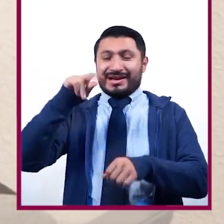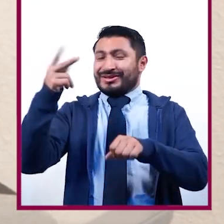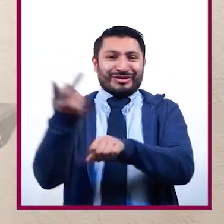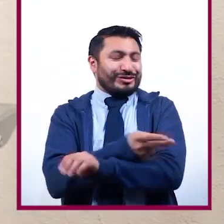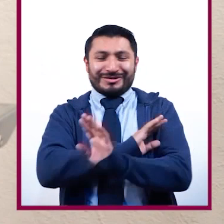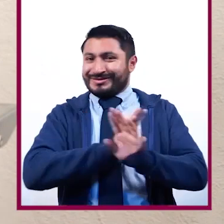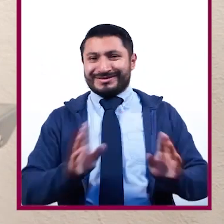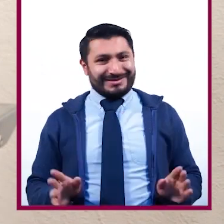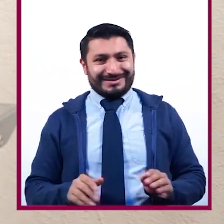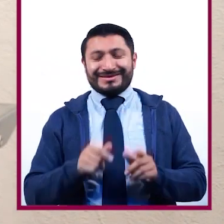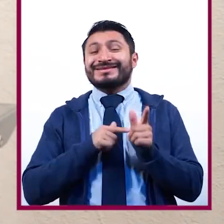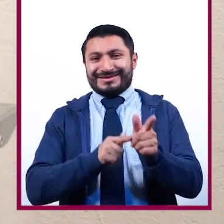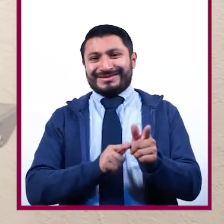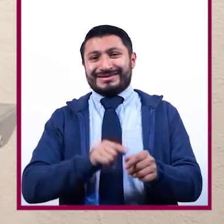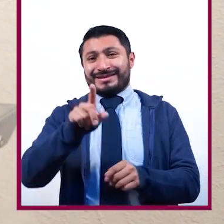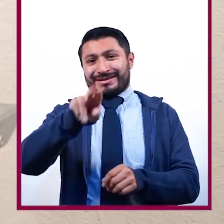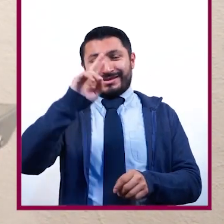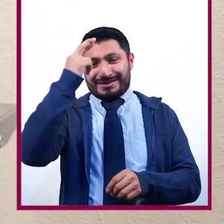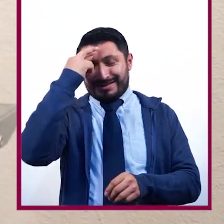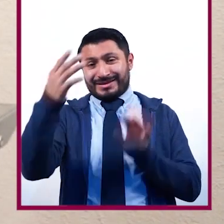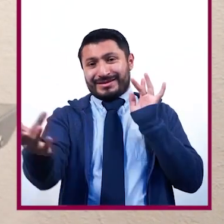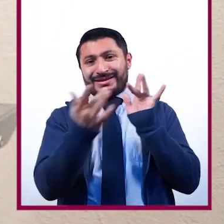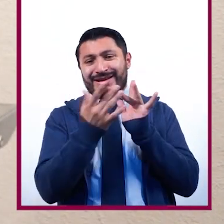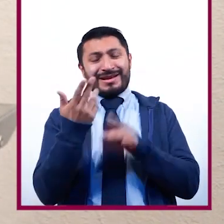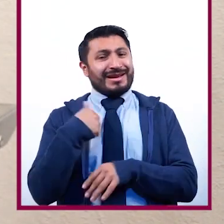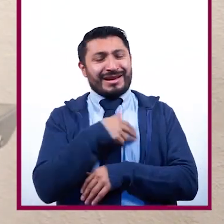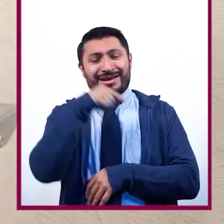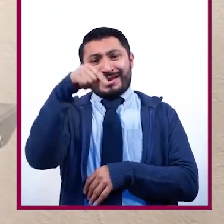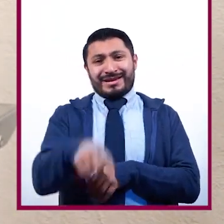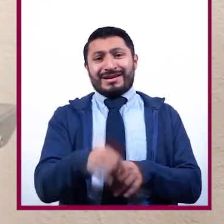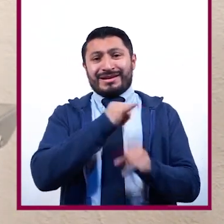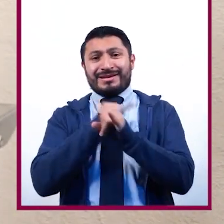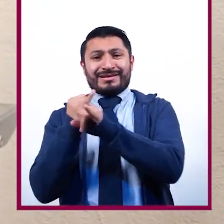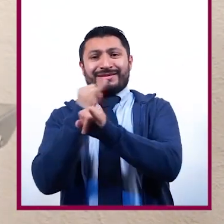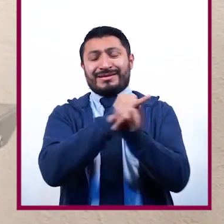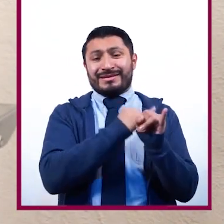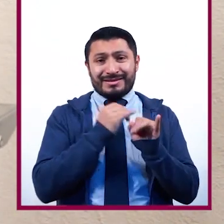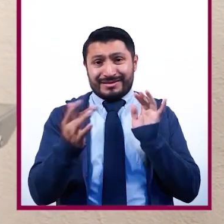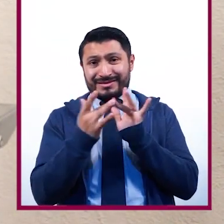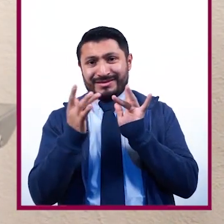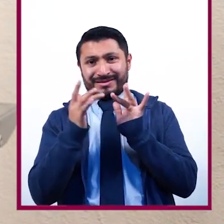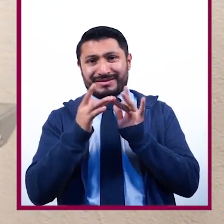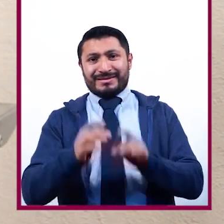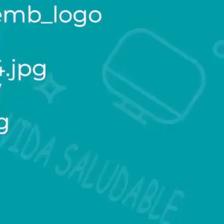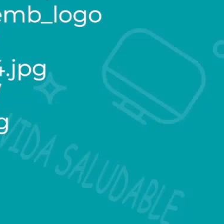no ha pasado. No olvides mantenerte en contacto con nosotros a través de nuestras redes sociales.